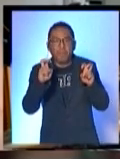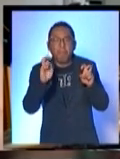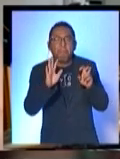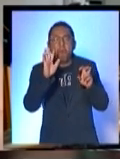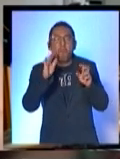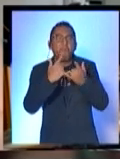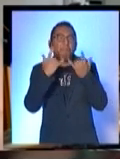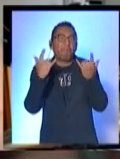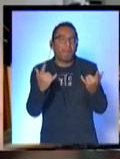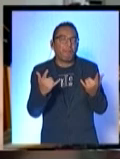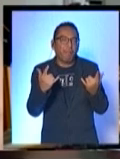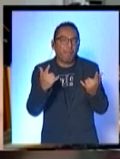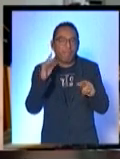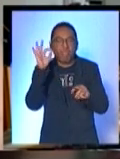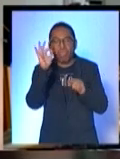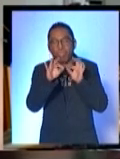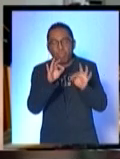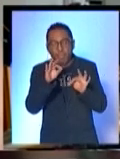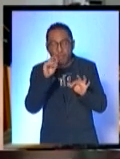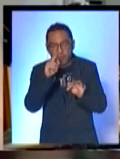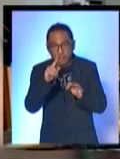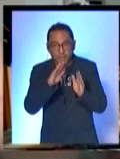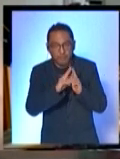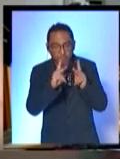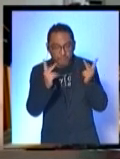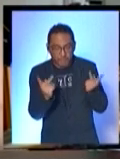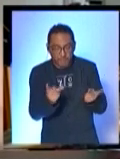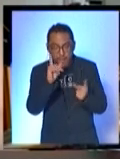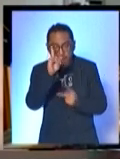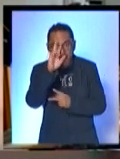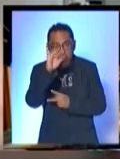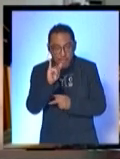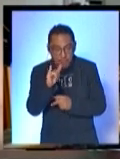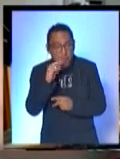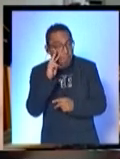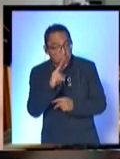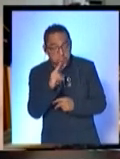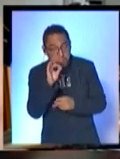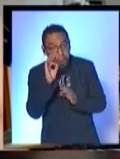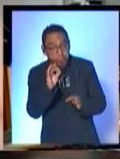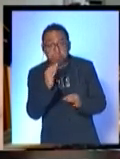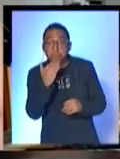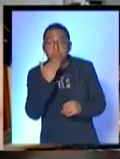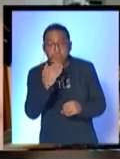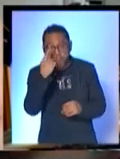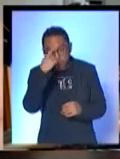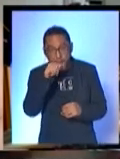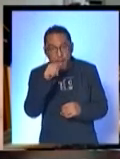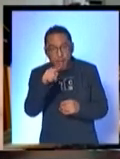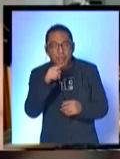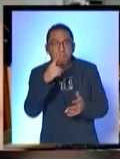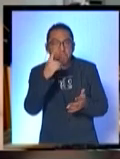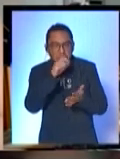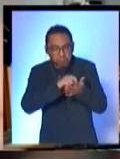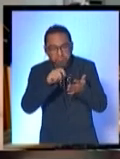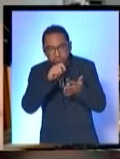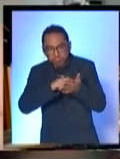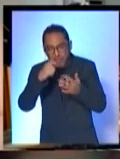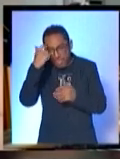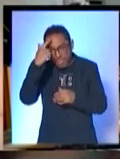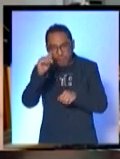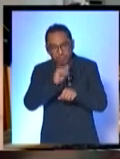llega una edición especial de la revista Clarimonda, excelente alternativa para conocer las letras de los destacados